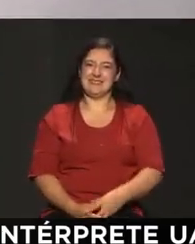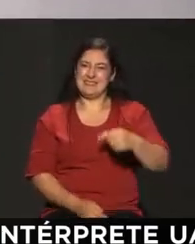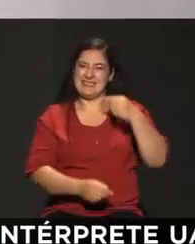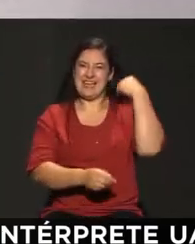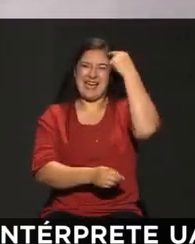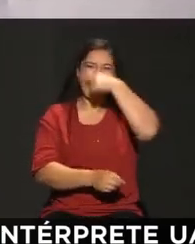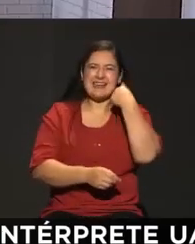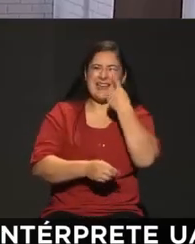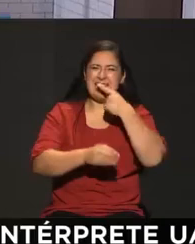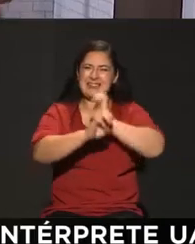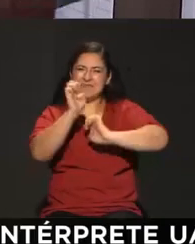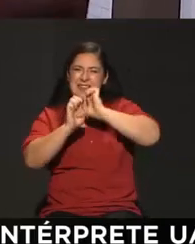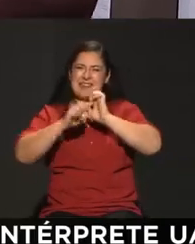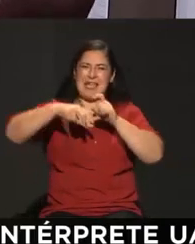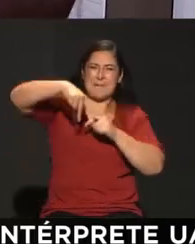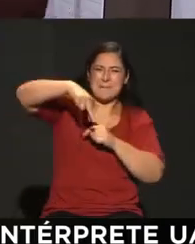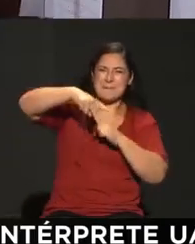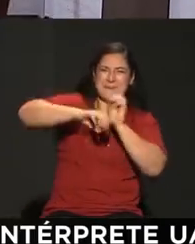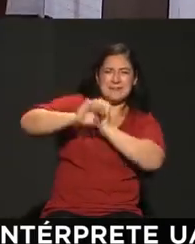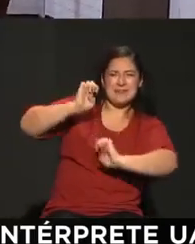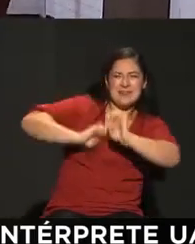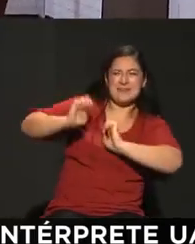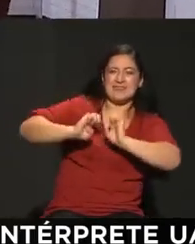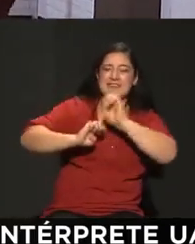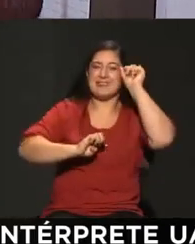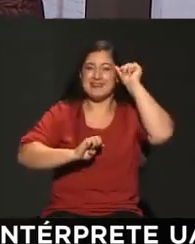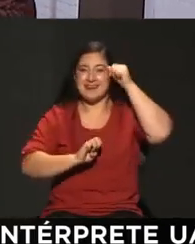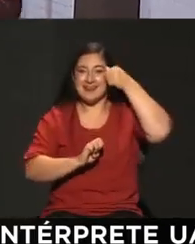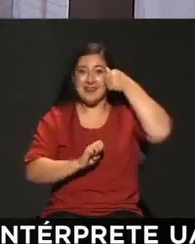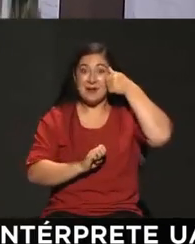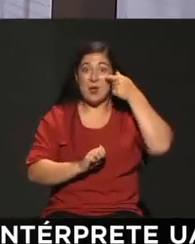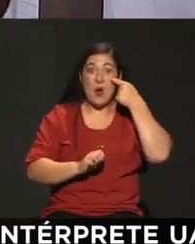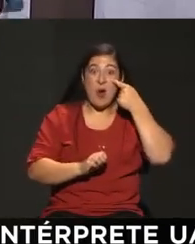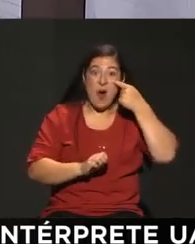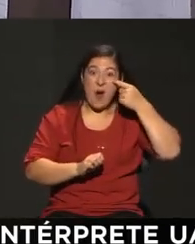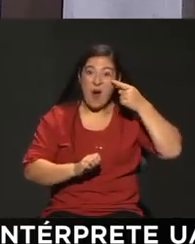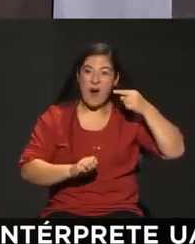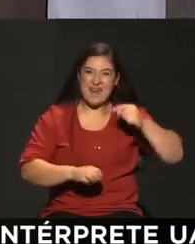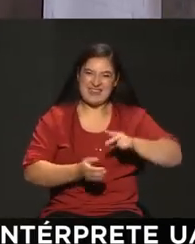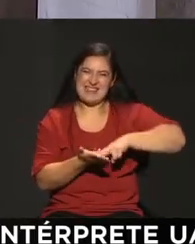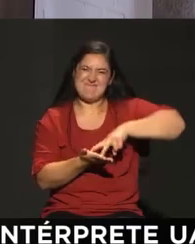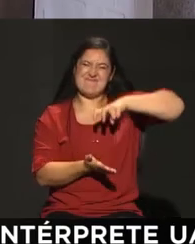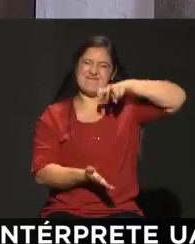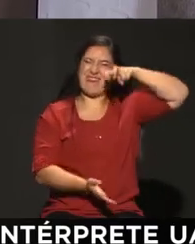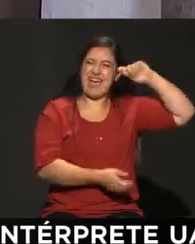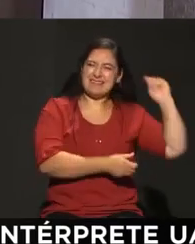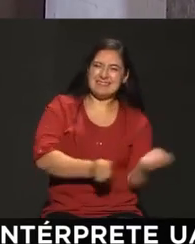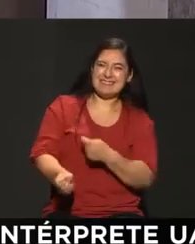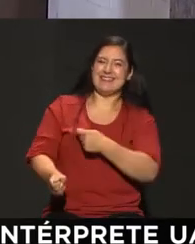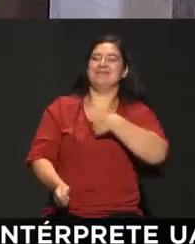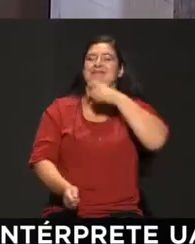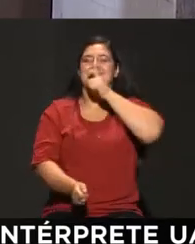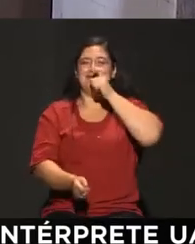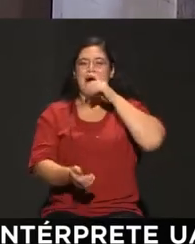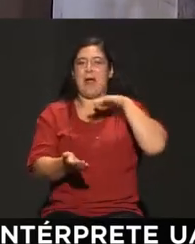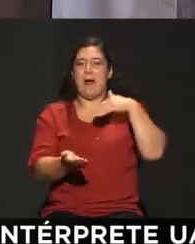cabeza. Muy bien, defiende tus piernas. Recuerda la cuchilla que viene por debajo. Espada. Excelente. Ay, se nos cayó